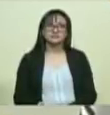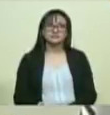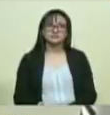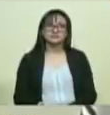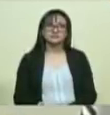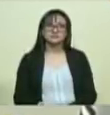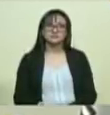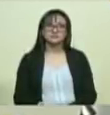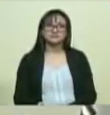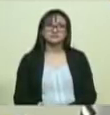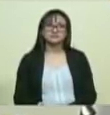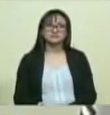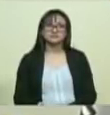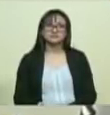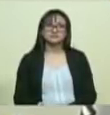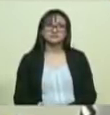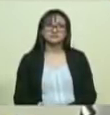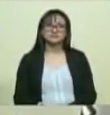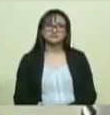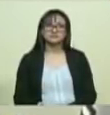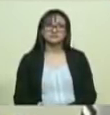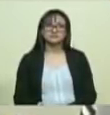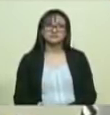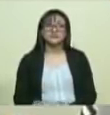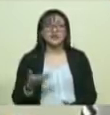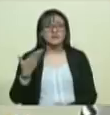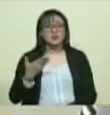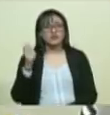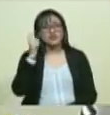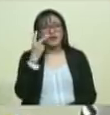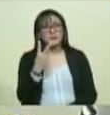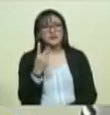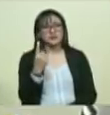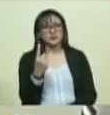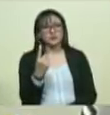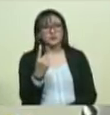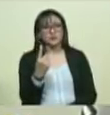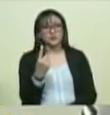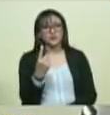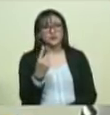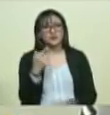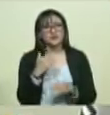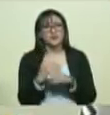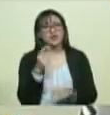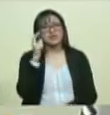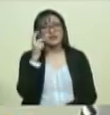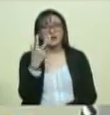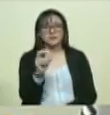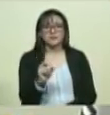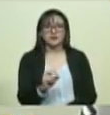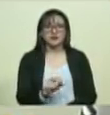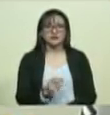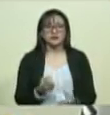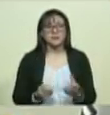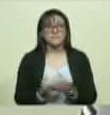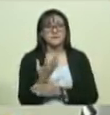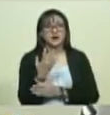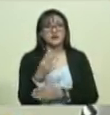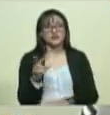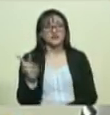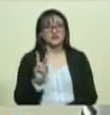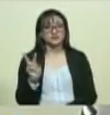Para mí, tan importante es el día 21 como el día 20 de mayo en